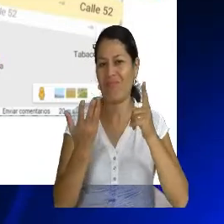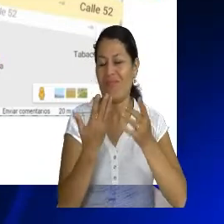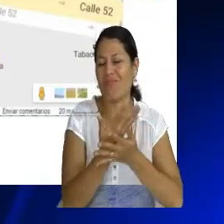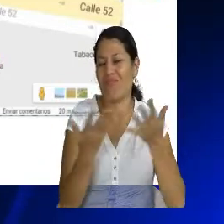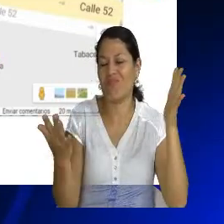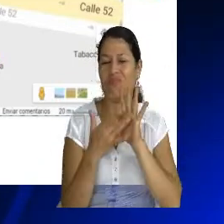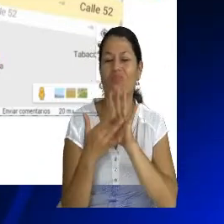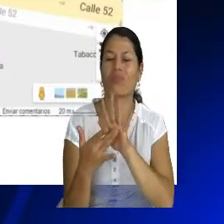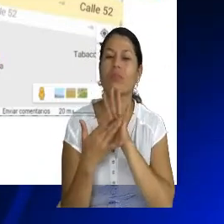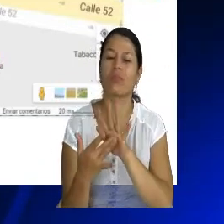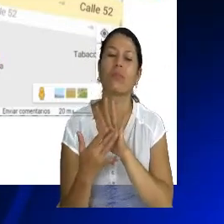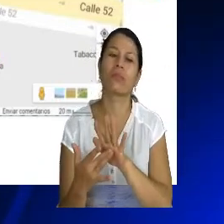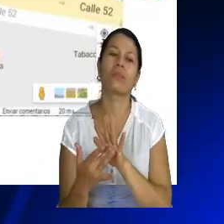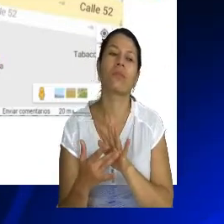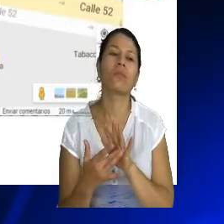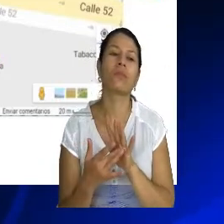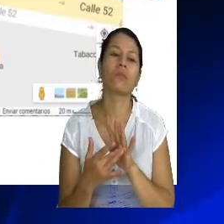darían